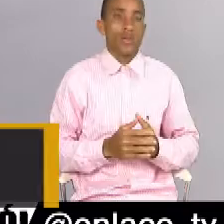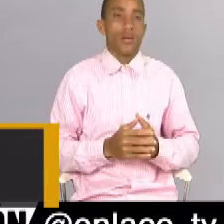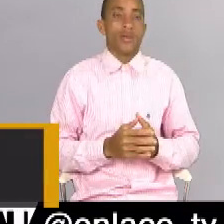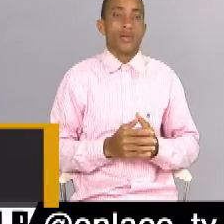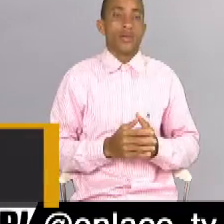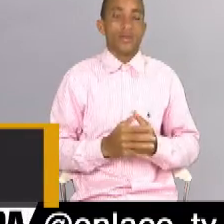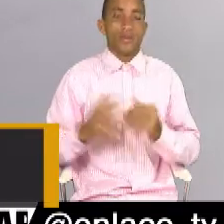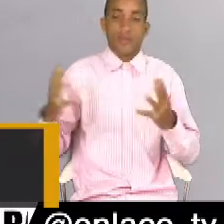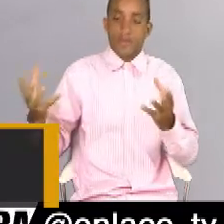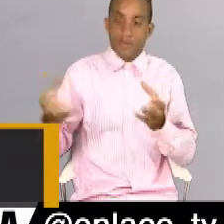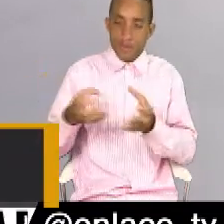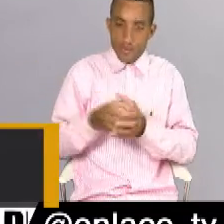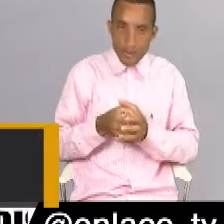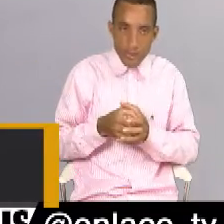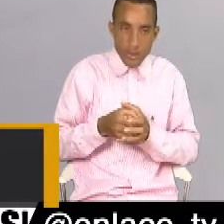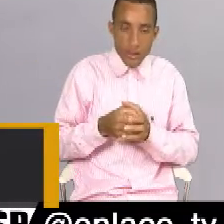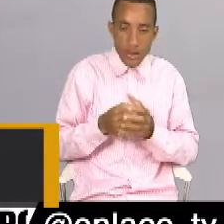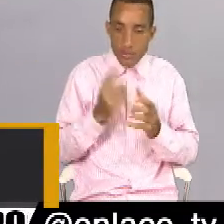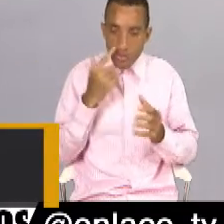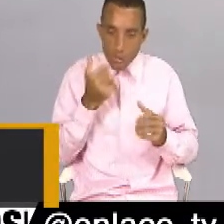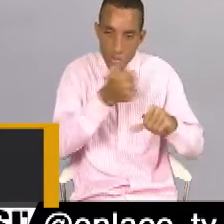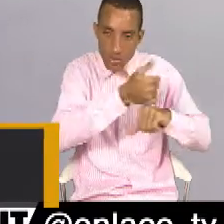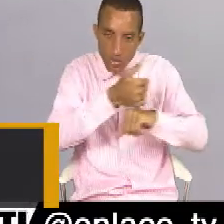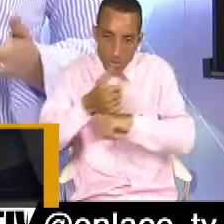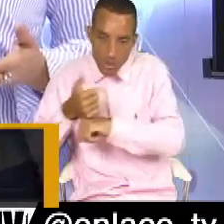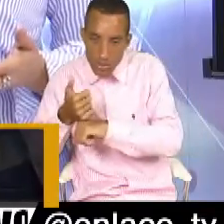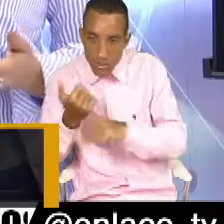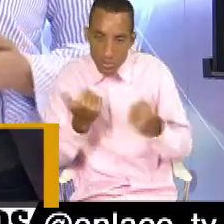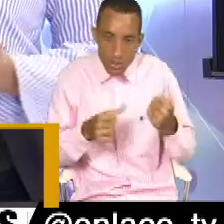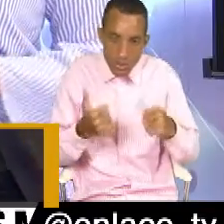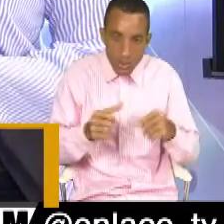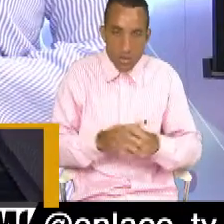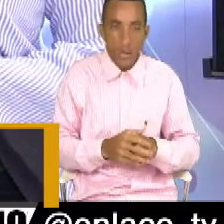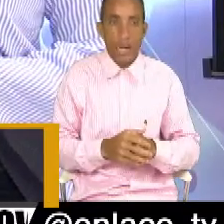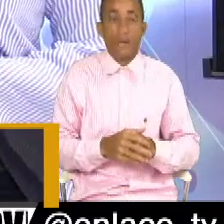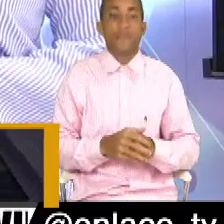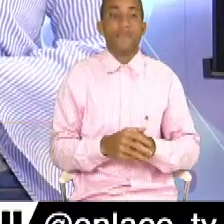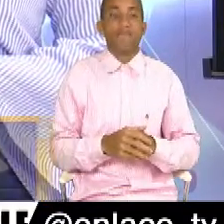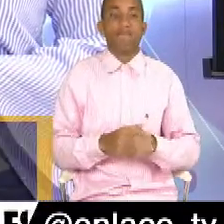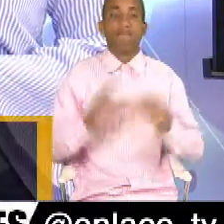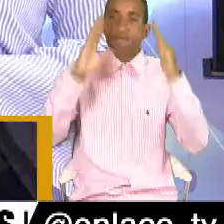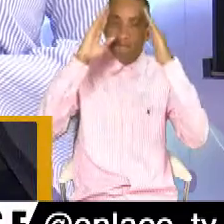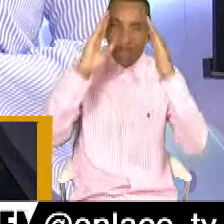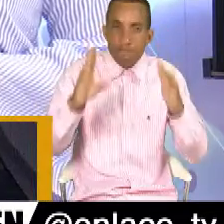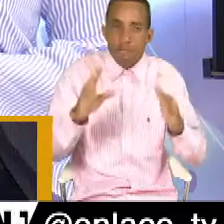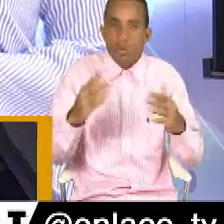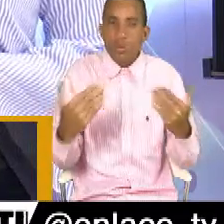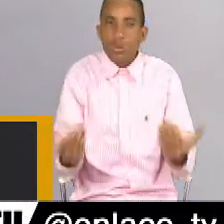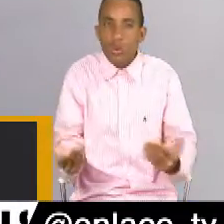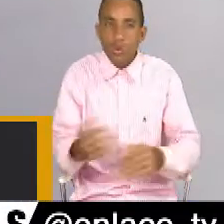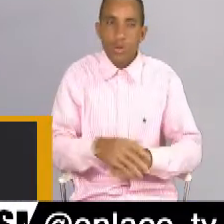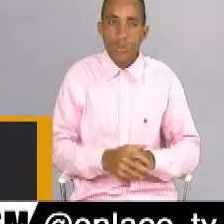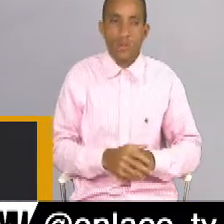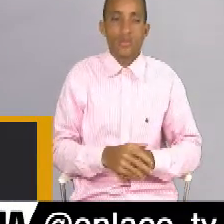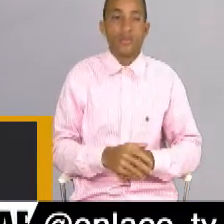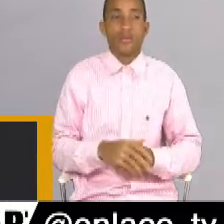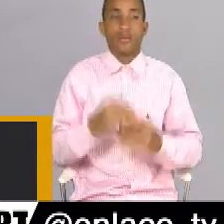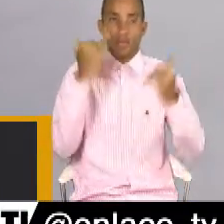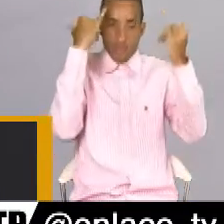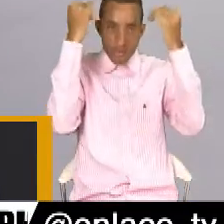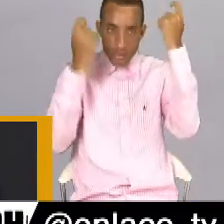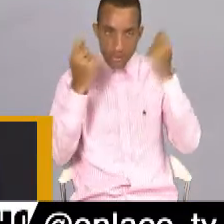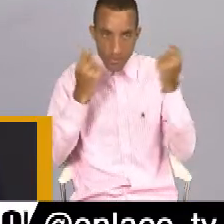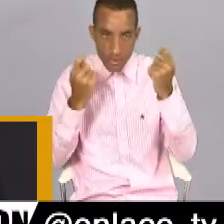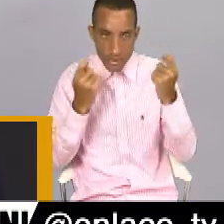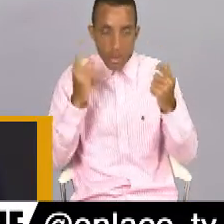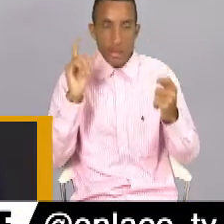equipo interdisciplinario de la Personería Municipal. Hablemos de la línea de atención de la Personería Municipal. Muy bien, una estrategia que la